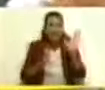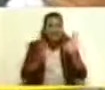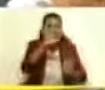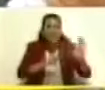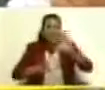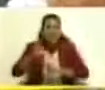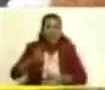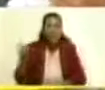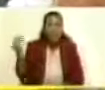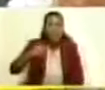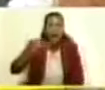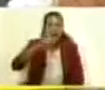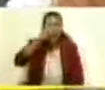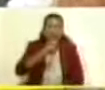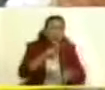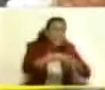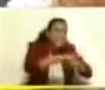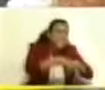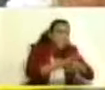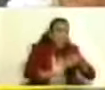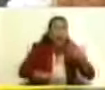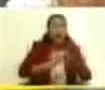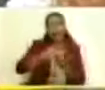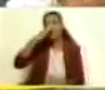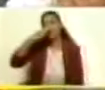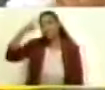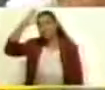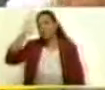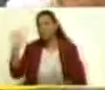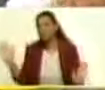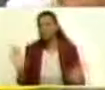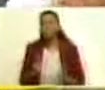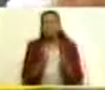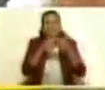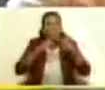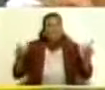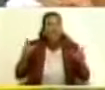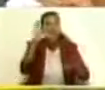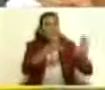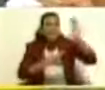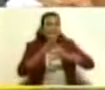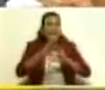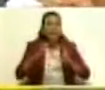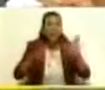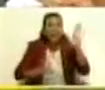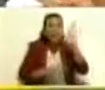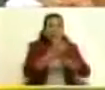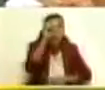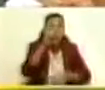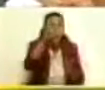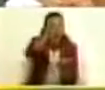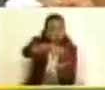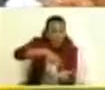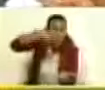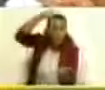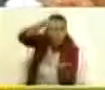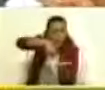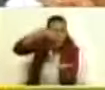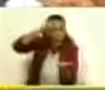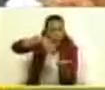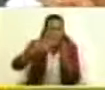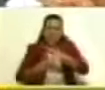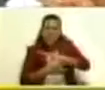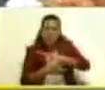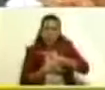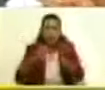científicos a edades tempranas. Ampliar la ciencia en el desarrollo agrícola para mejorar todos